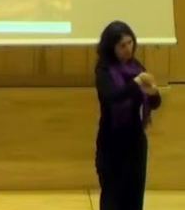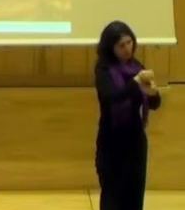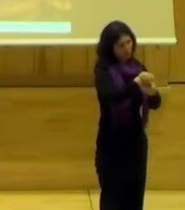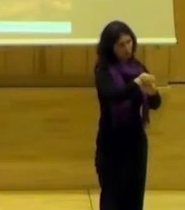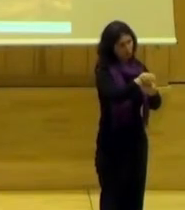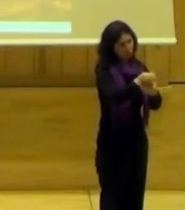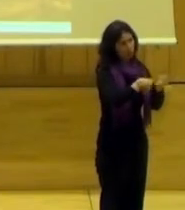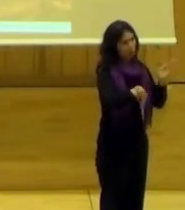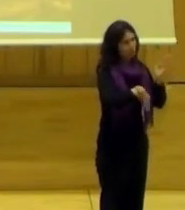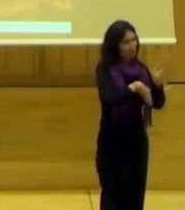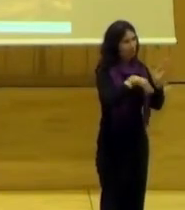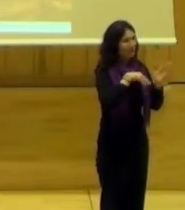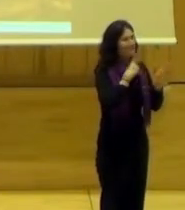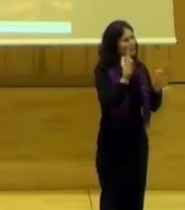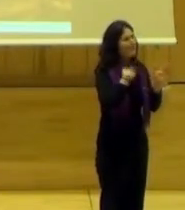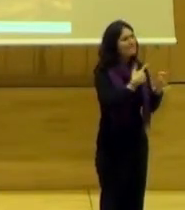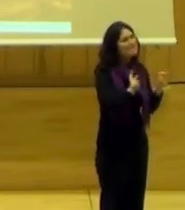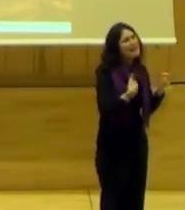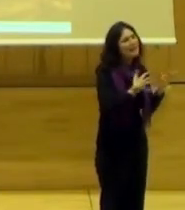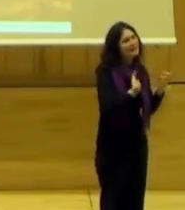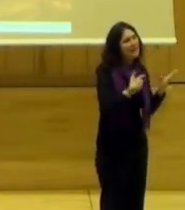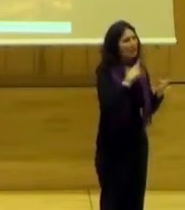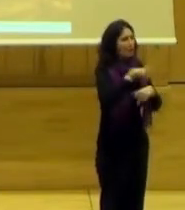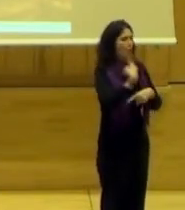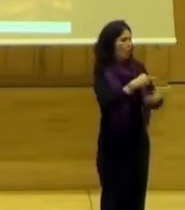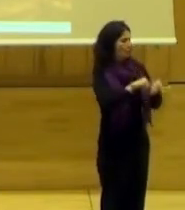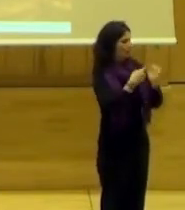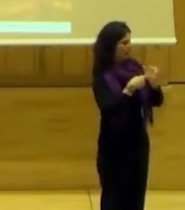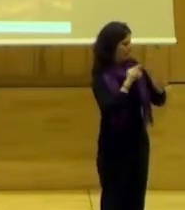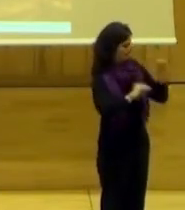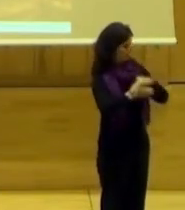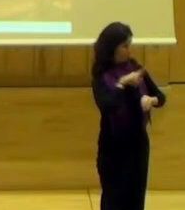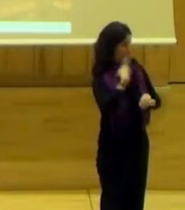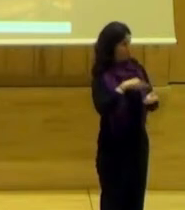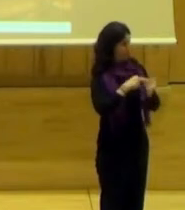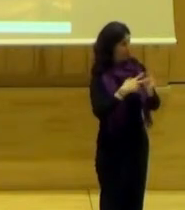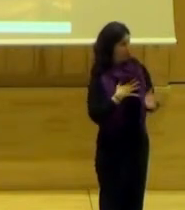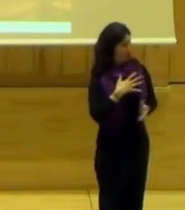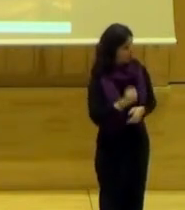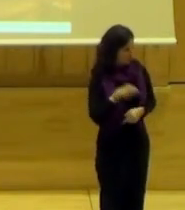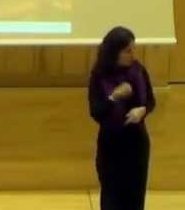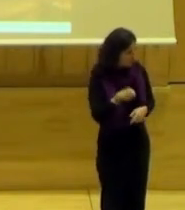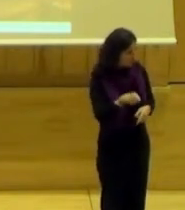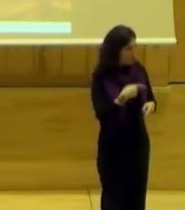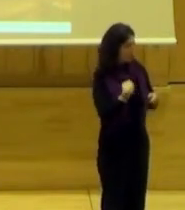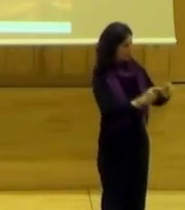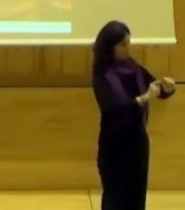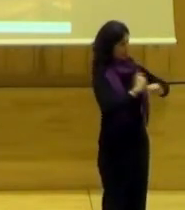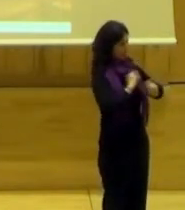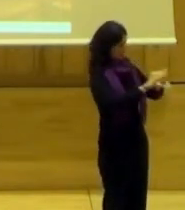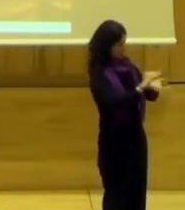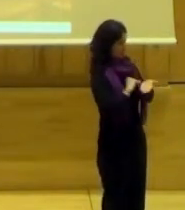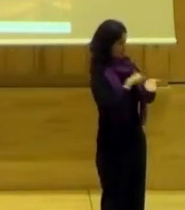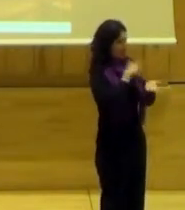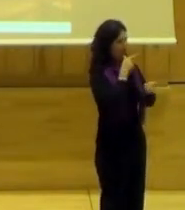tenía más intenciones que soluciones técnicas. Nos tocó a los técnicos municipales del Ayuntamiento de Granada realizar y desarrollar